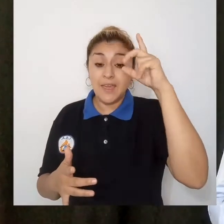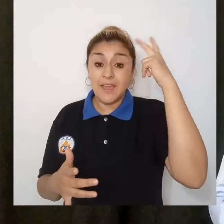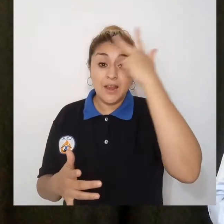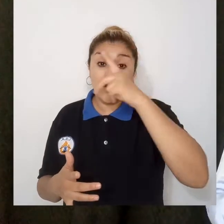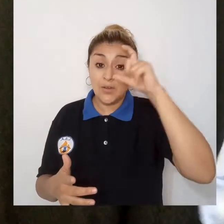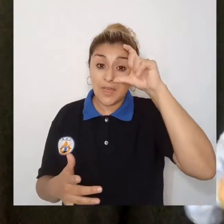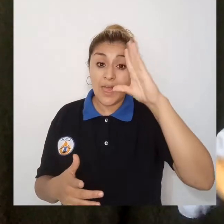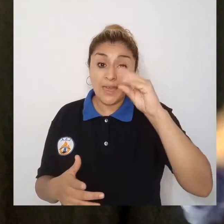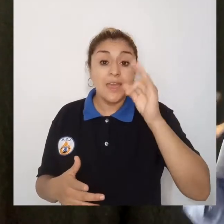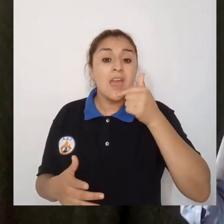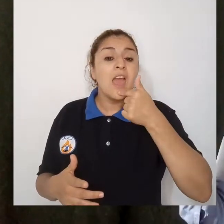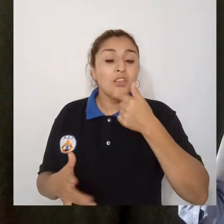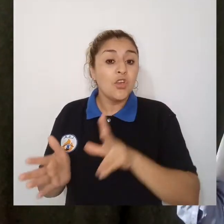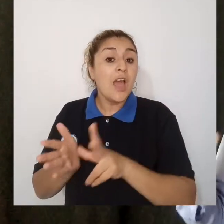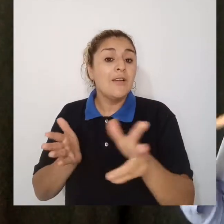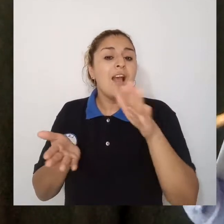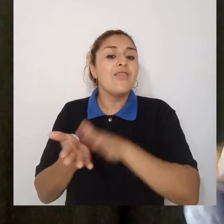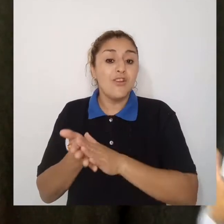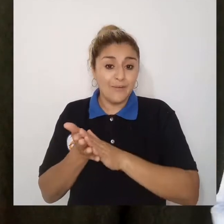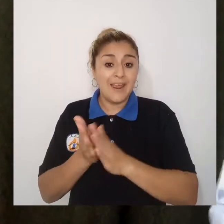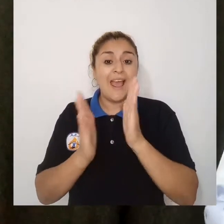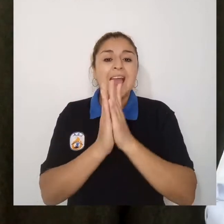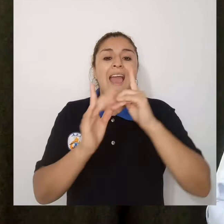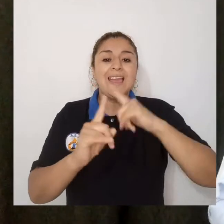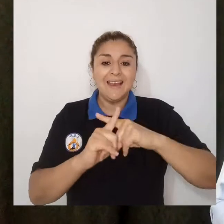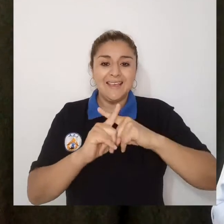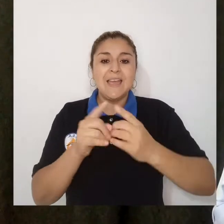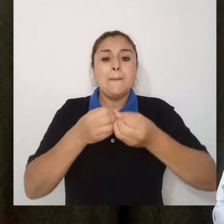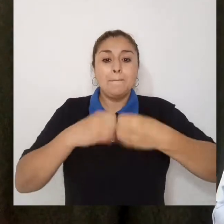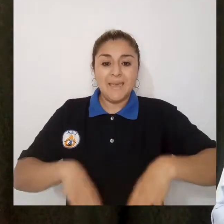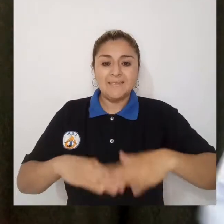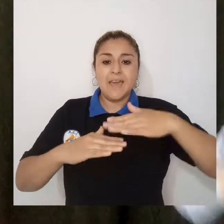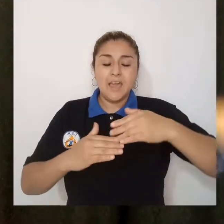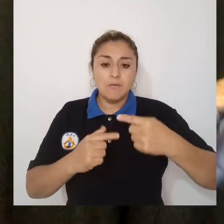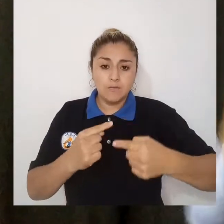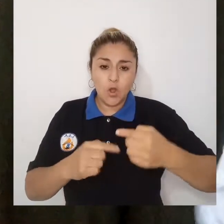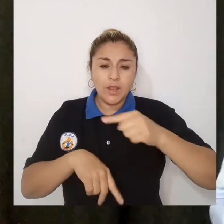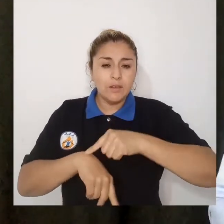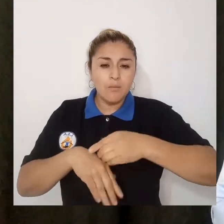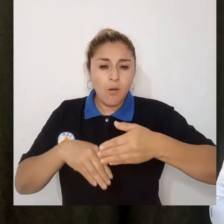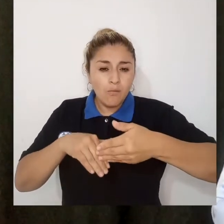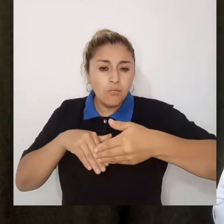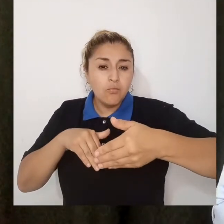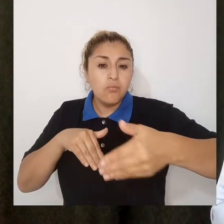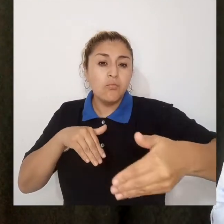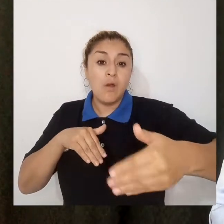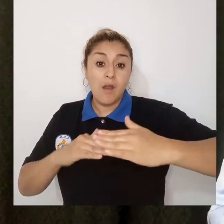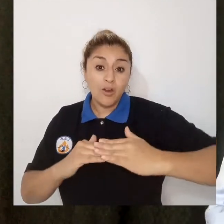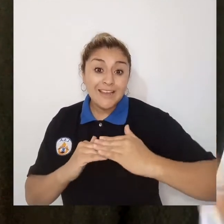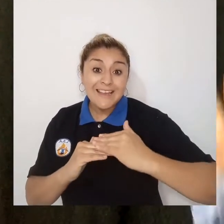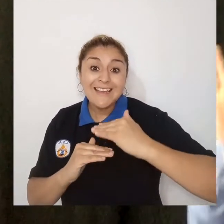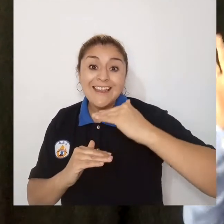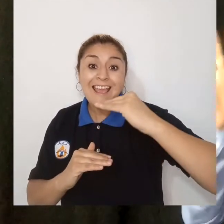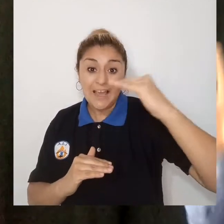iglesia de la revolución cristiana no se afirma la palabra de jesucristo